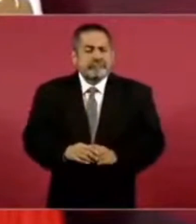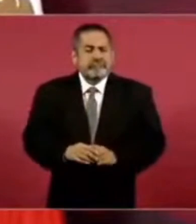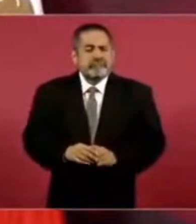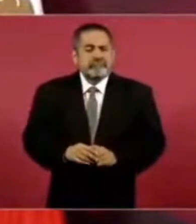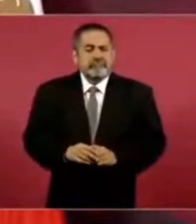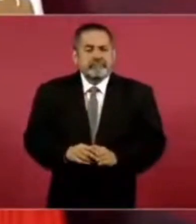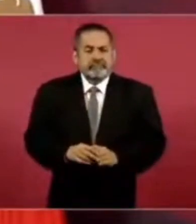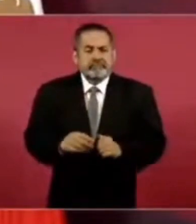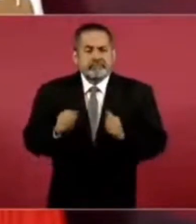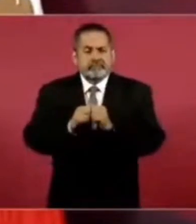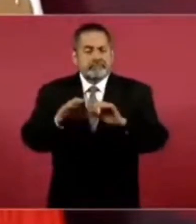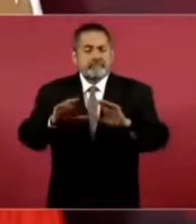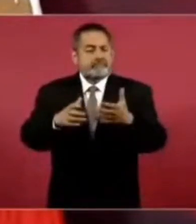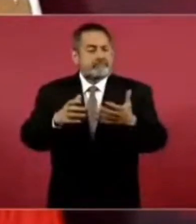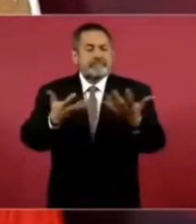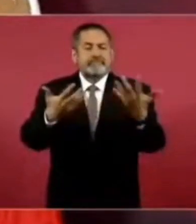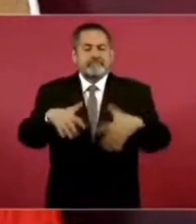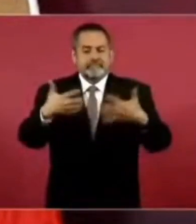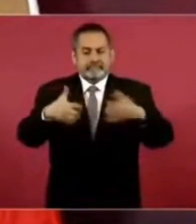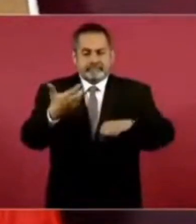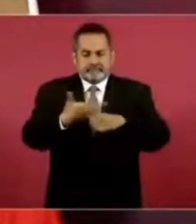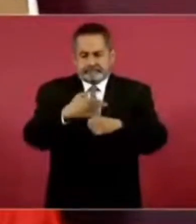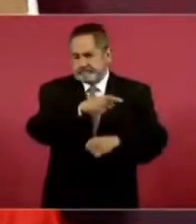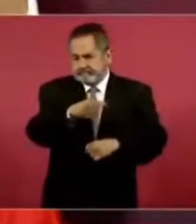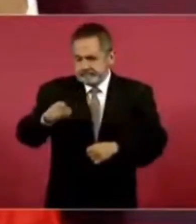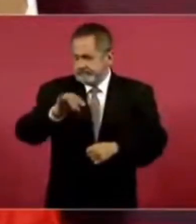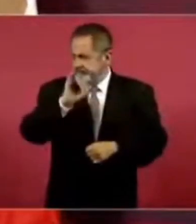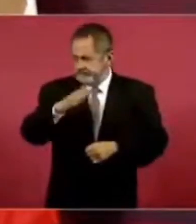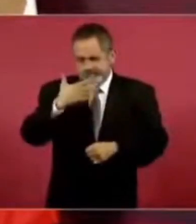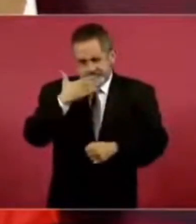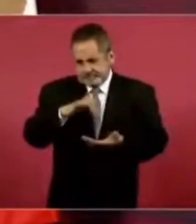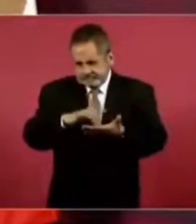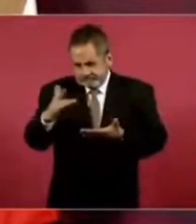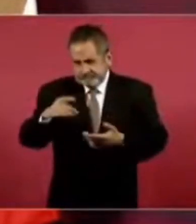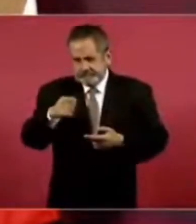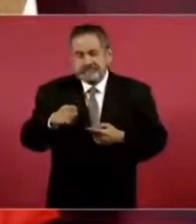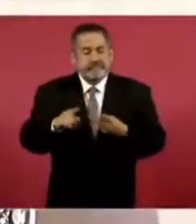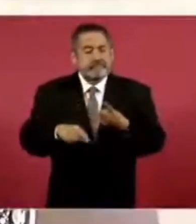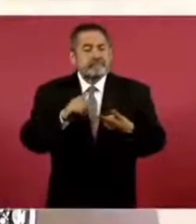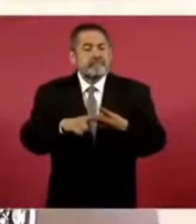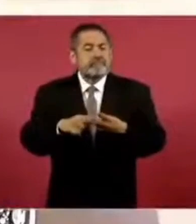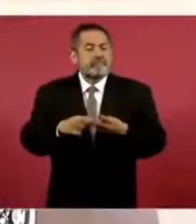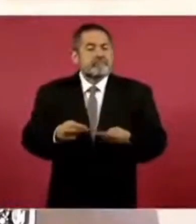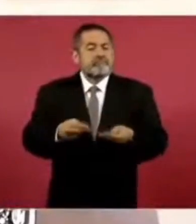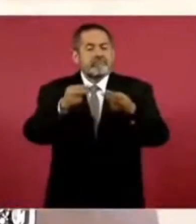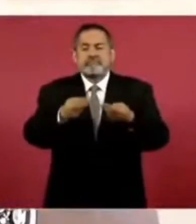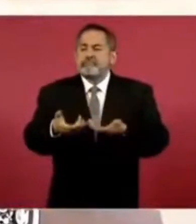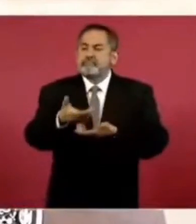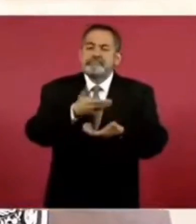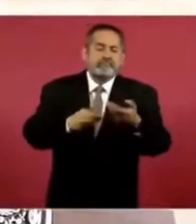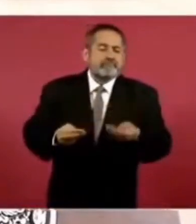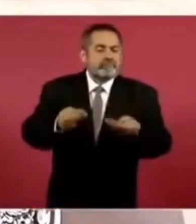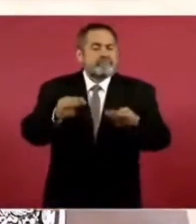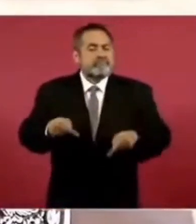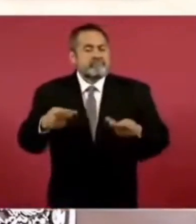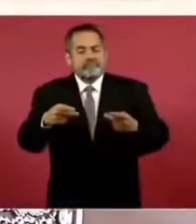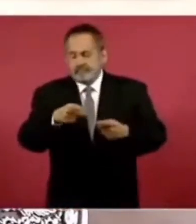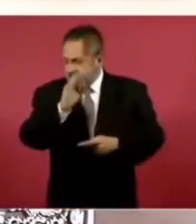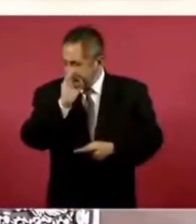con el sector empresarial, con los comerciantes,